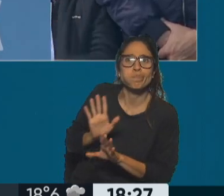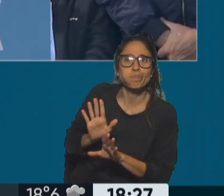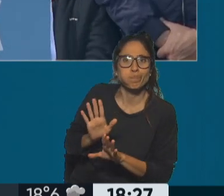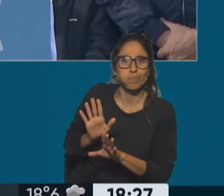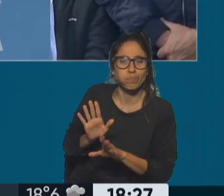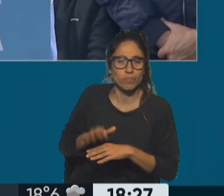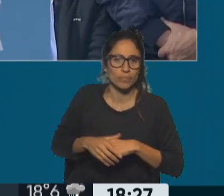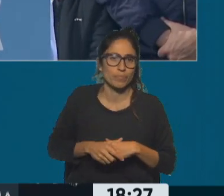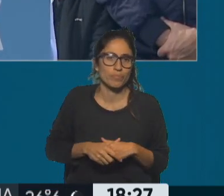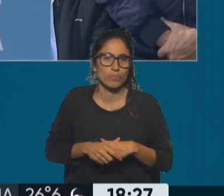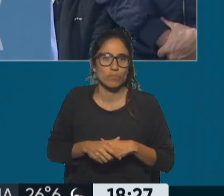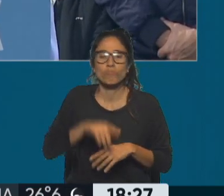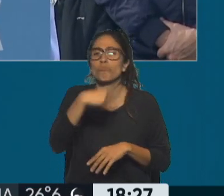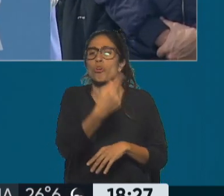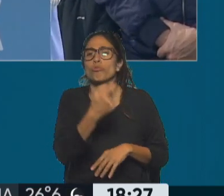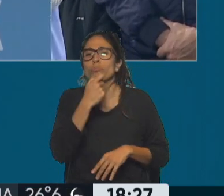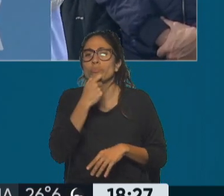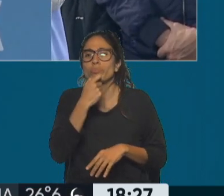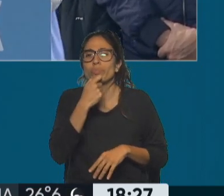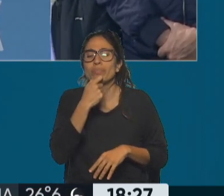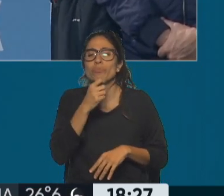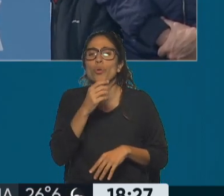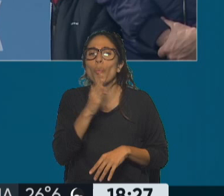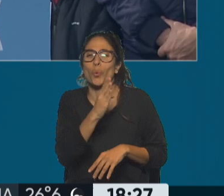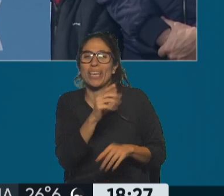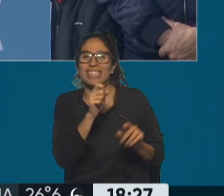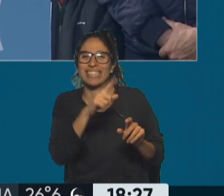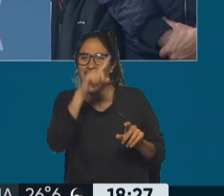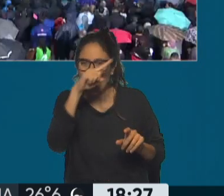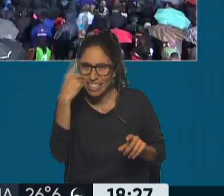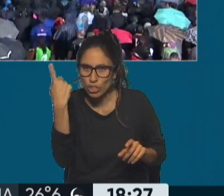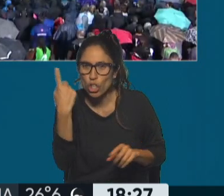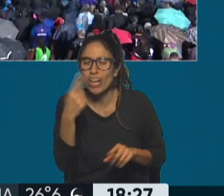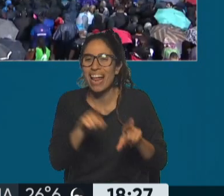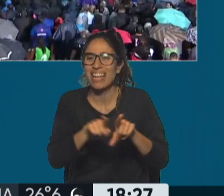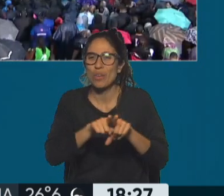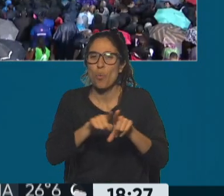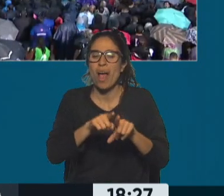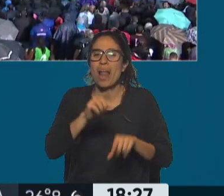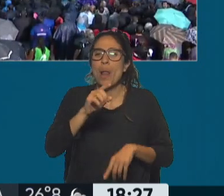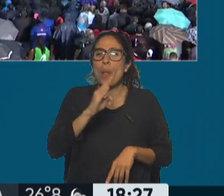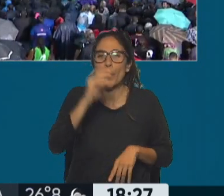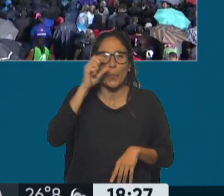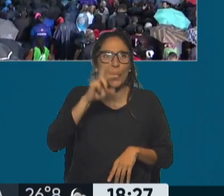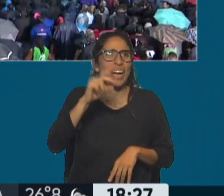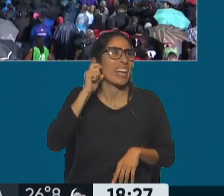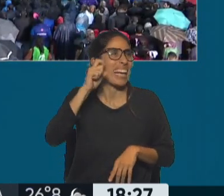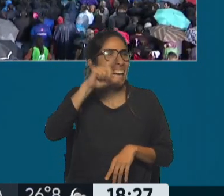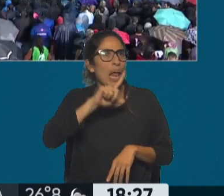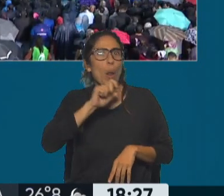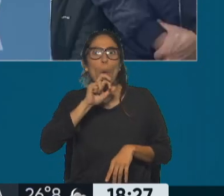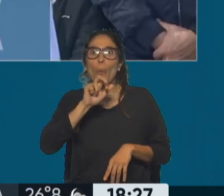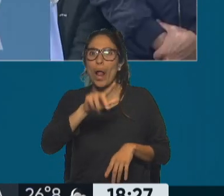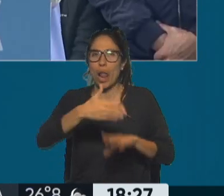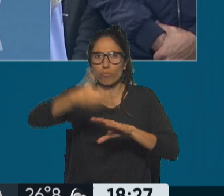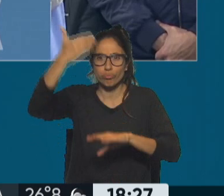hubo con José Bergelbar, por ejemplo, no hay una burguesía nacional, bueno, en ese momento tensan la cuerda al máximo.